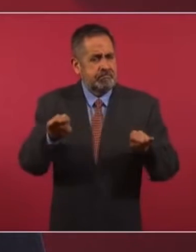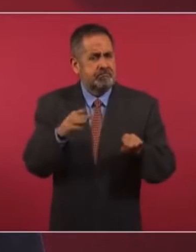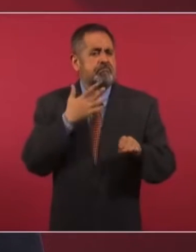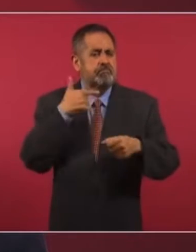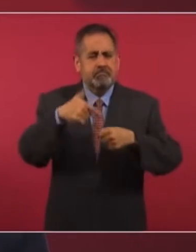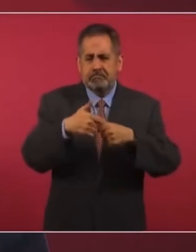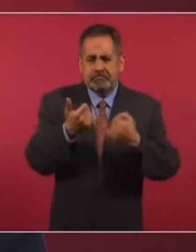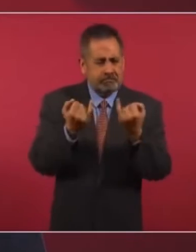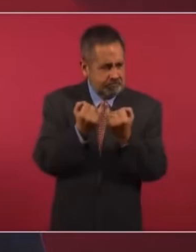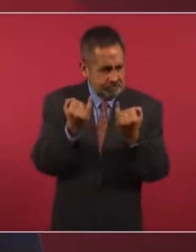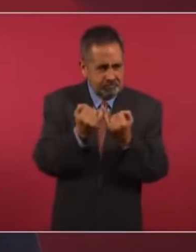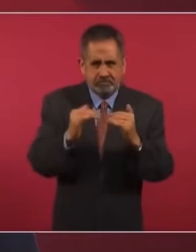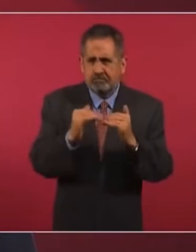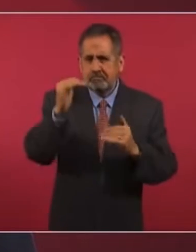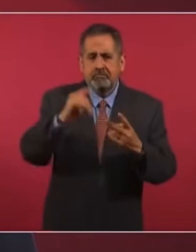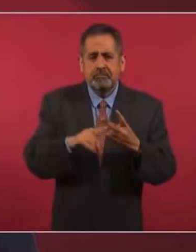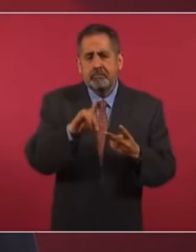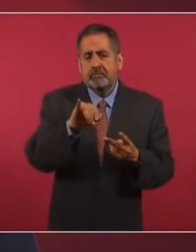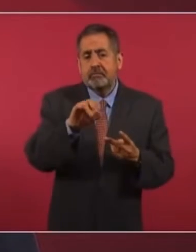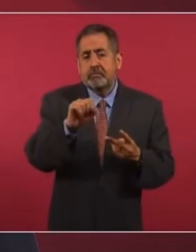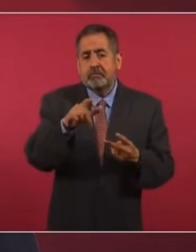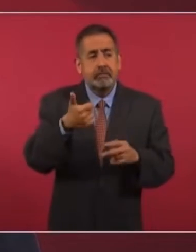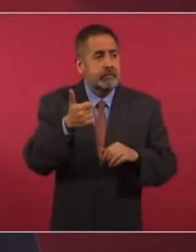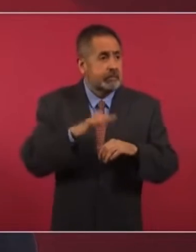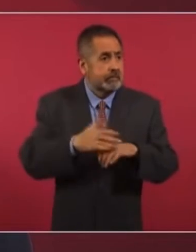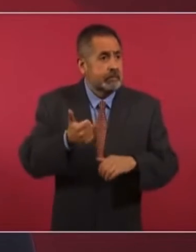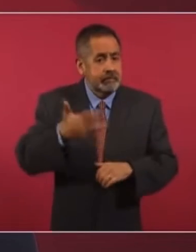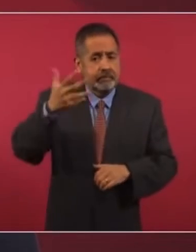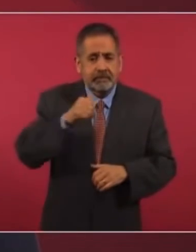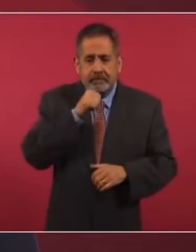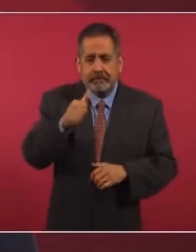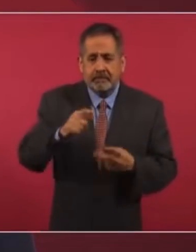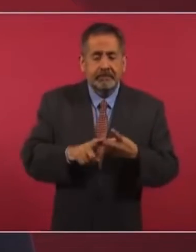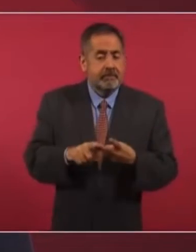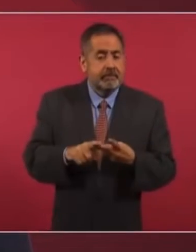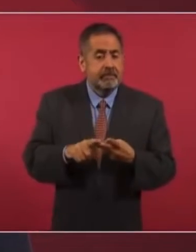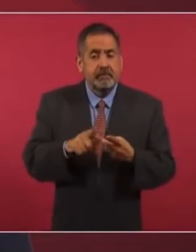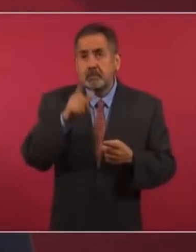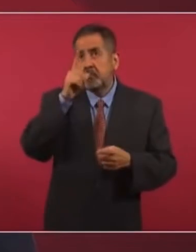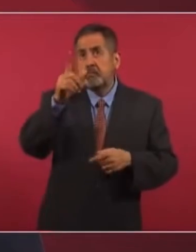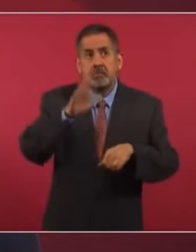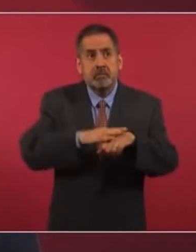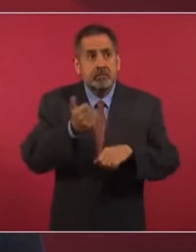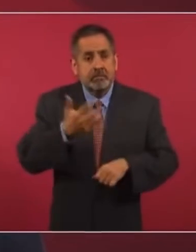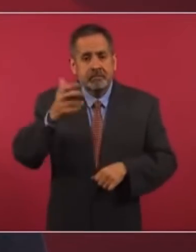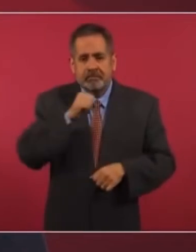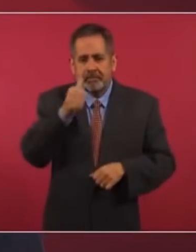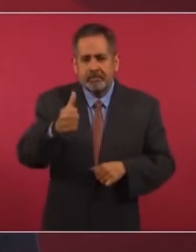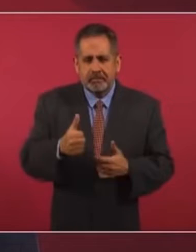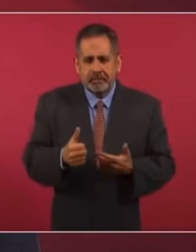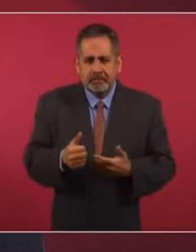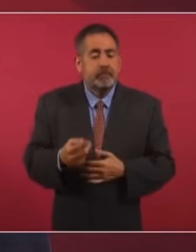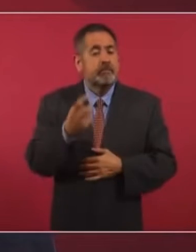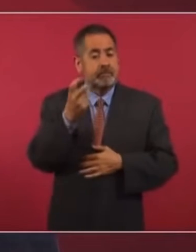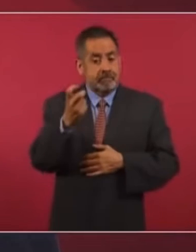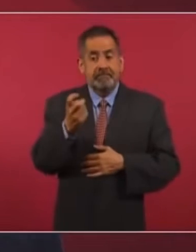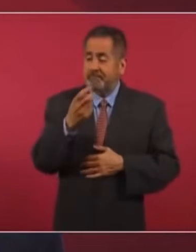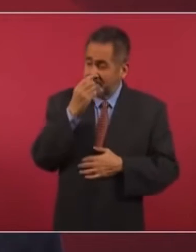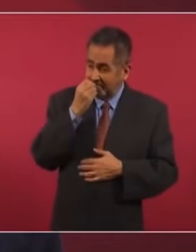no ha aumentado el precio del diésel, no ha aumentado el precio de la luz. Si por eso va a ser muy buena la